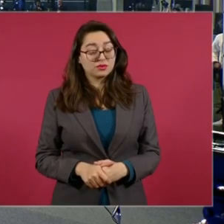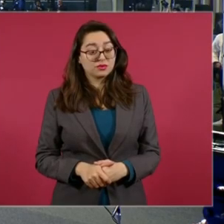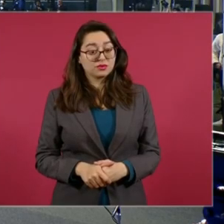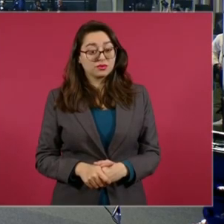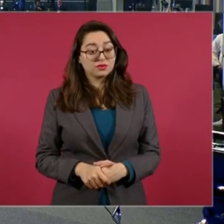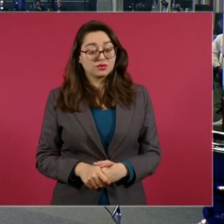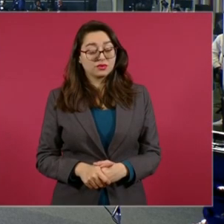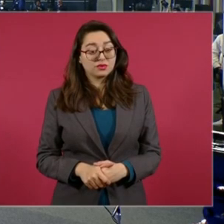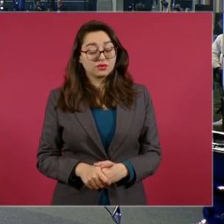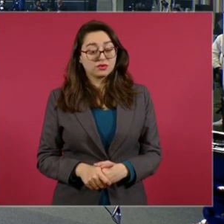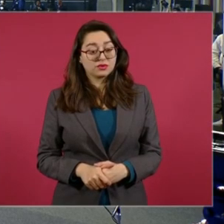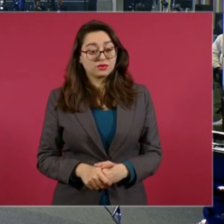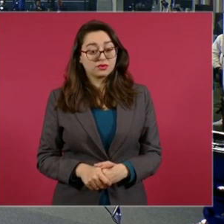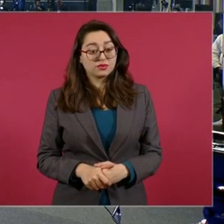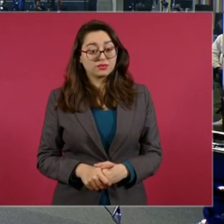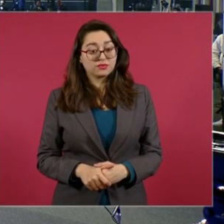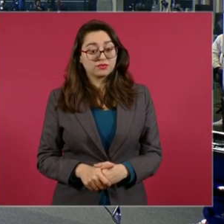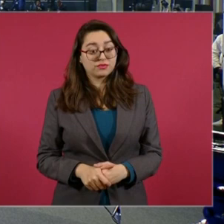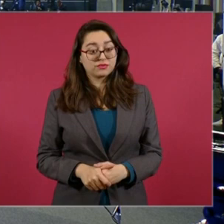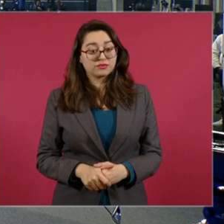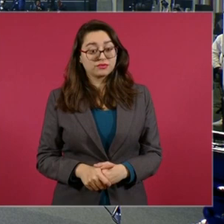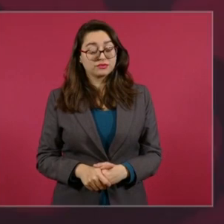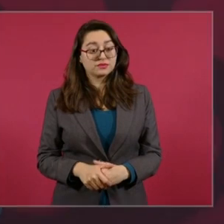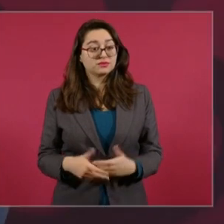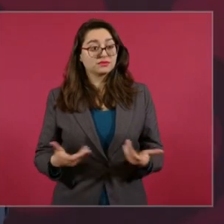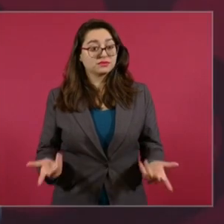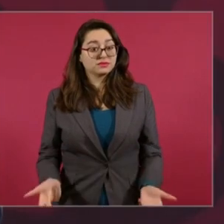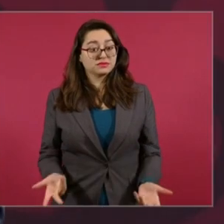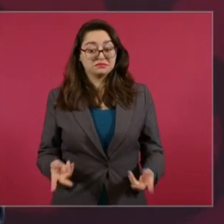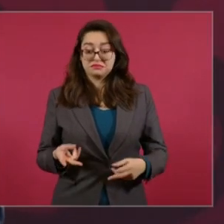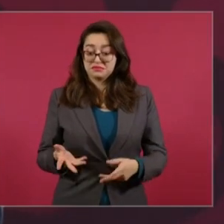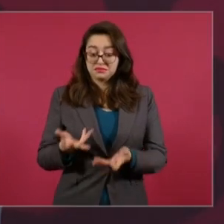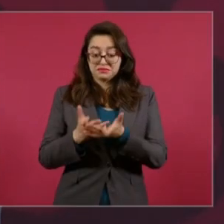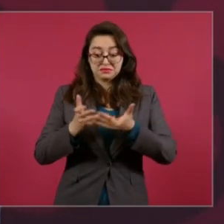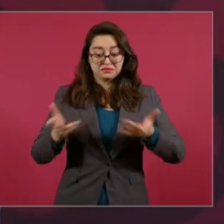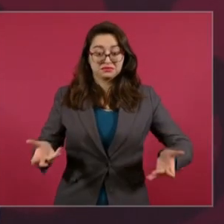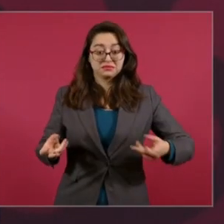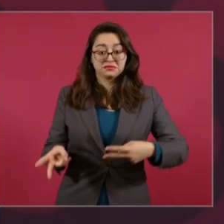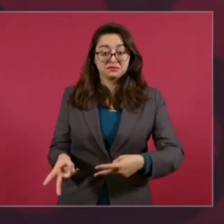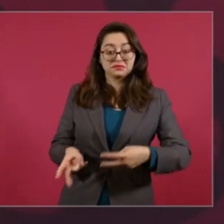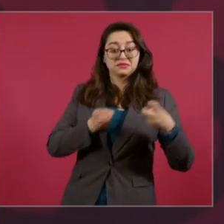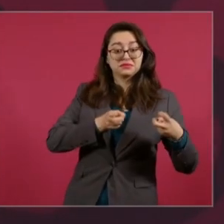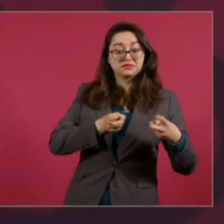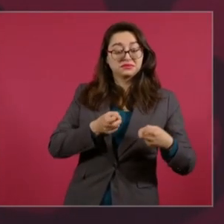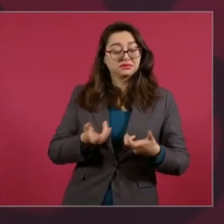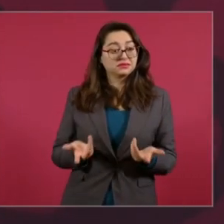de que nos quitaron más de la mitad del territorio.